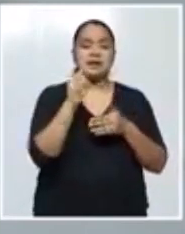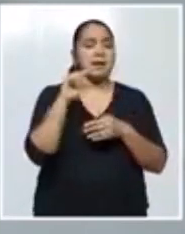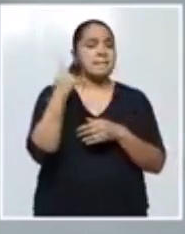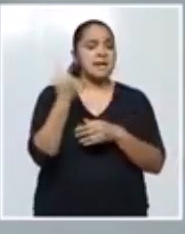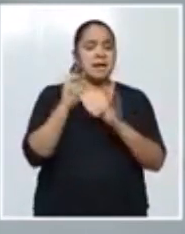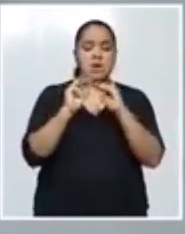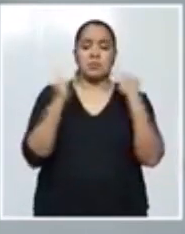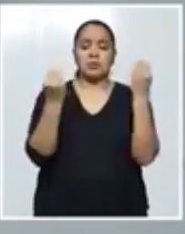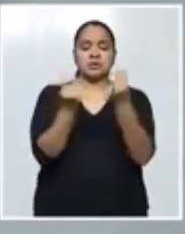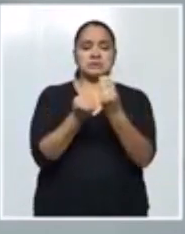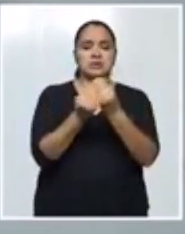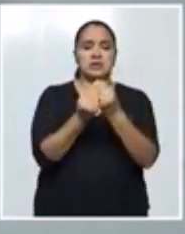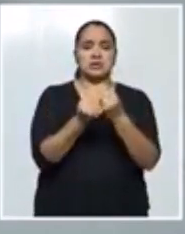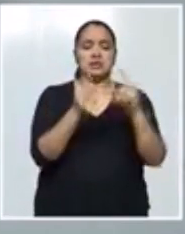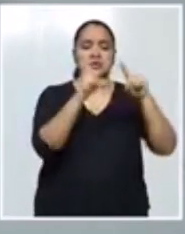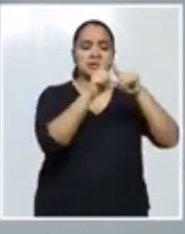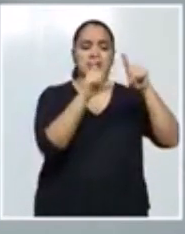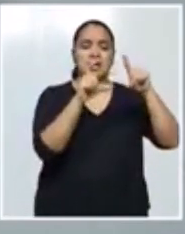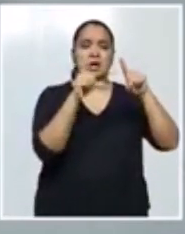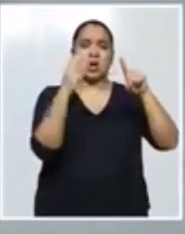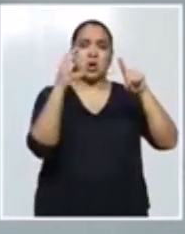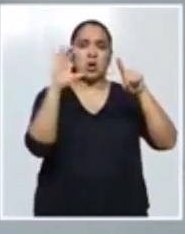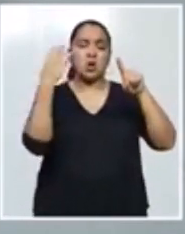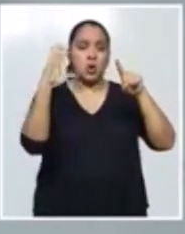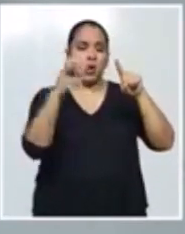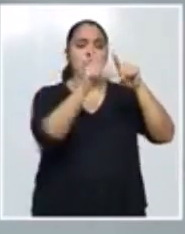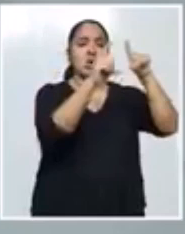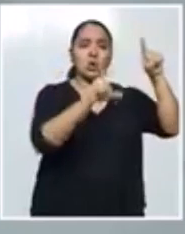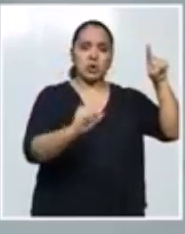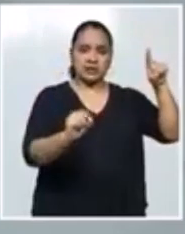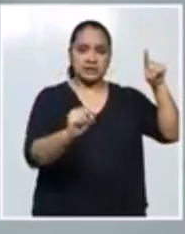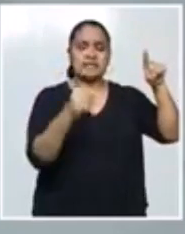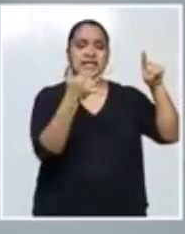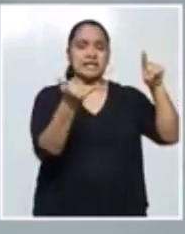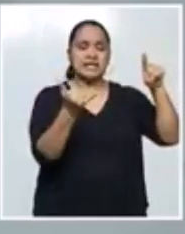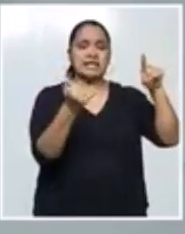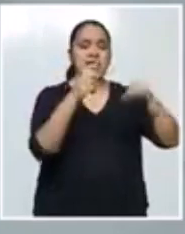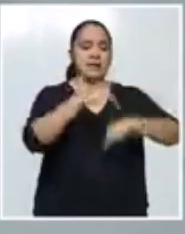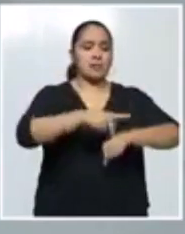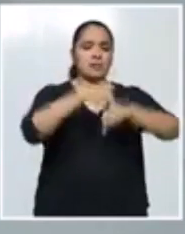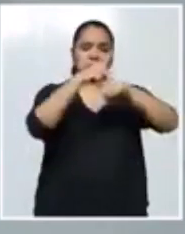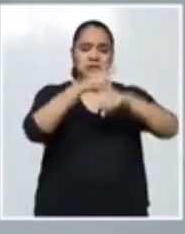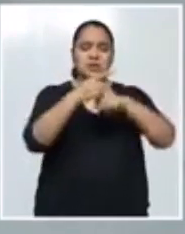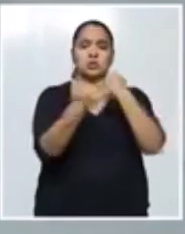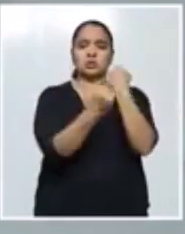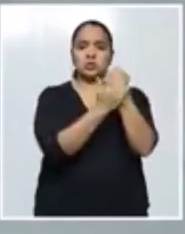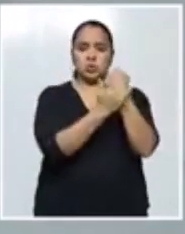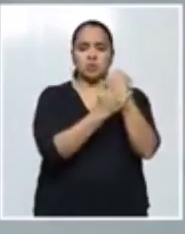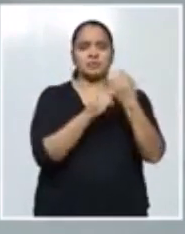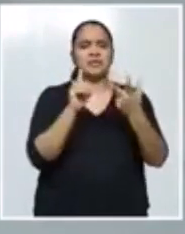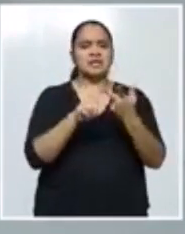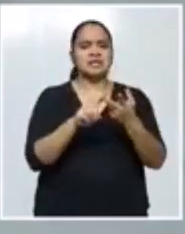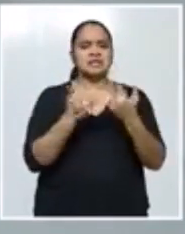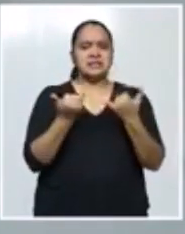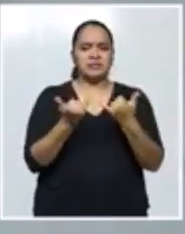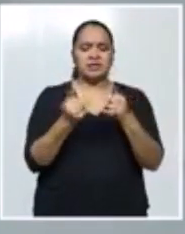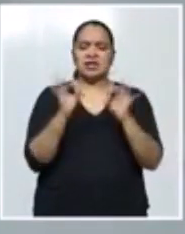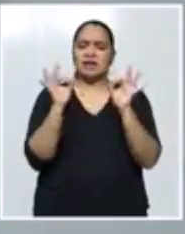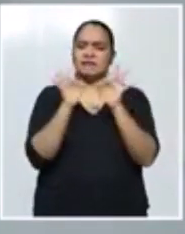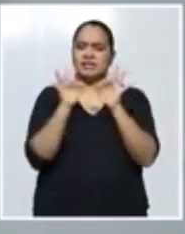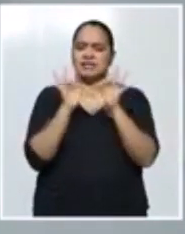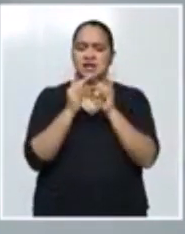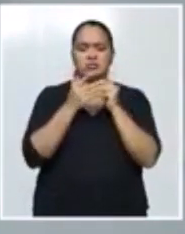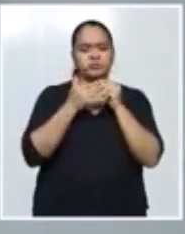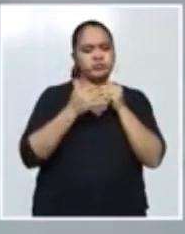municipios del departamento de colón cortés el progreso del departamento de yoro y a partir de la fecha según